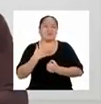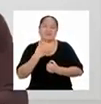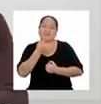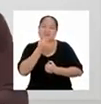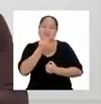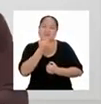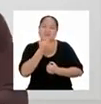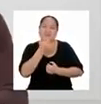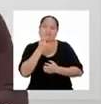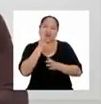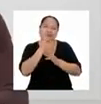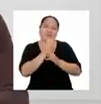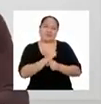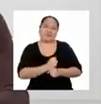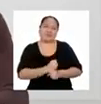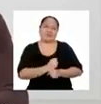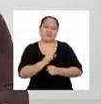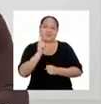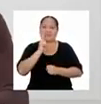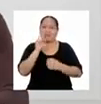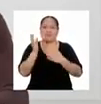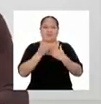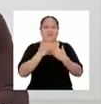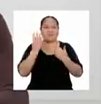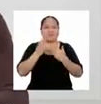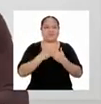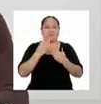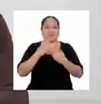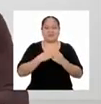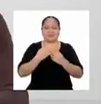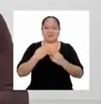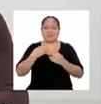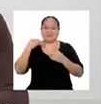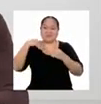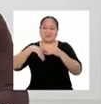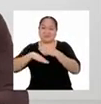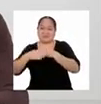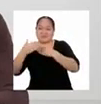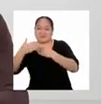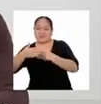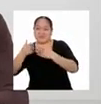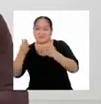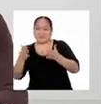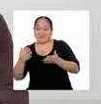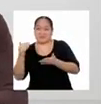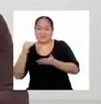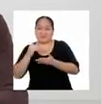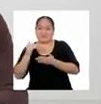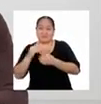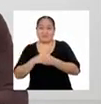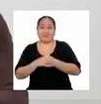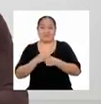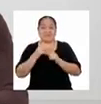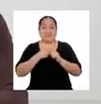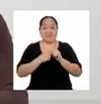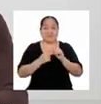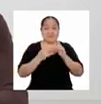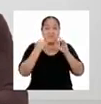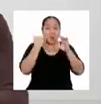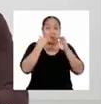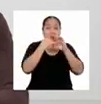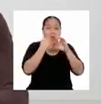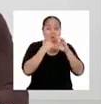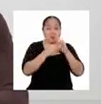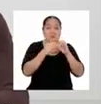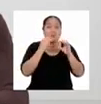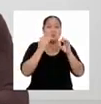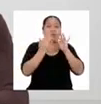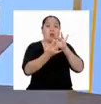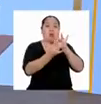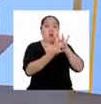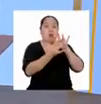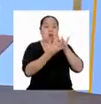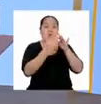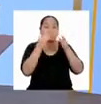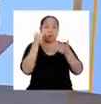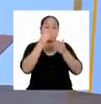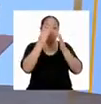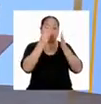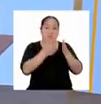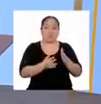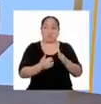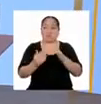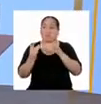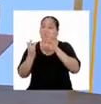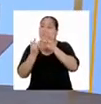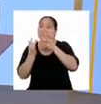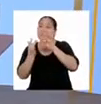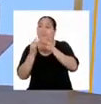acostumbrado, creo. No siempre es fácil porque extraño el aula, pero por internet me comunico con mis estudiantes y mis colegas, y eso me alegra mucho. Yo